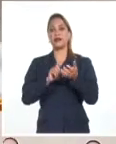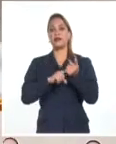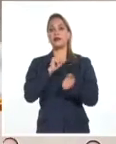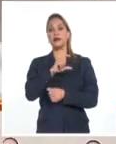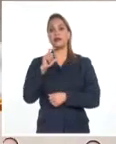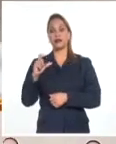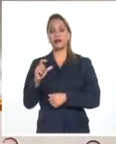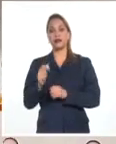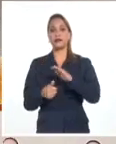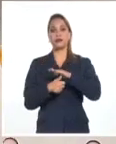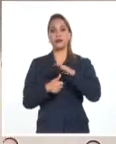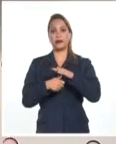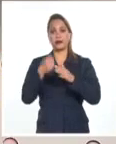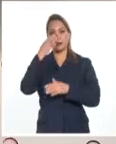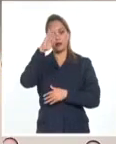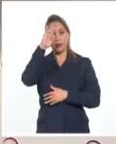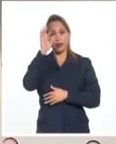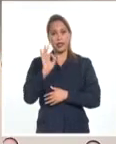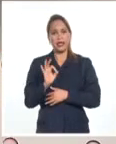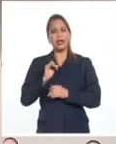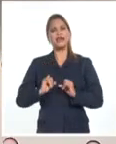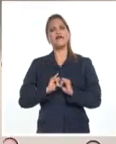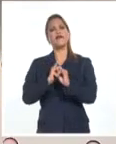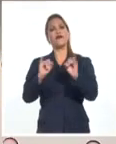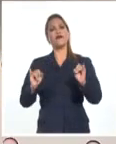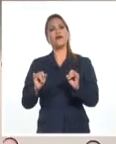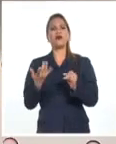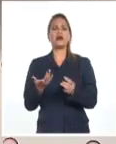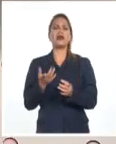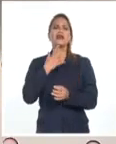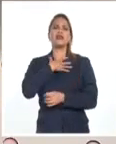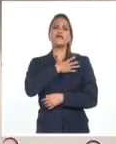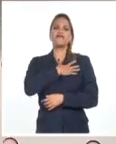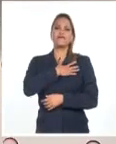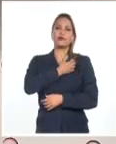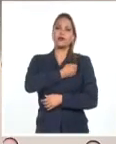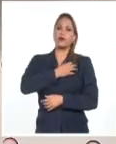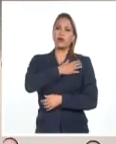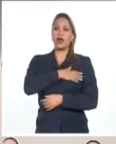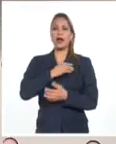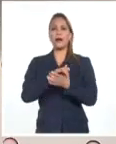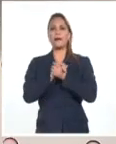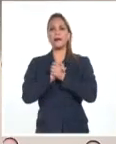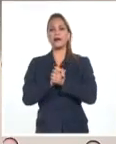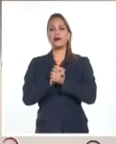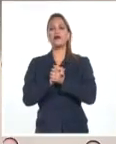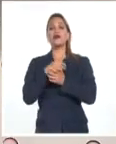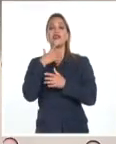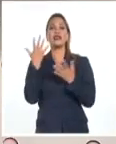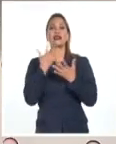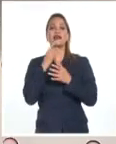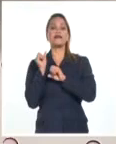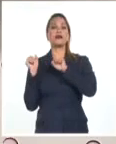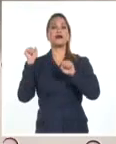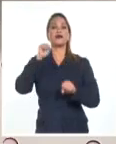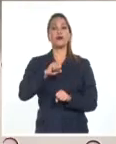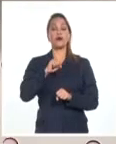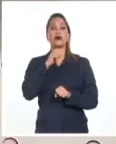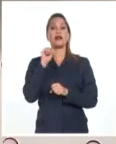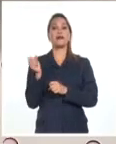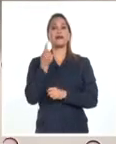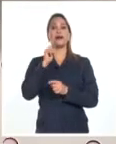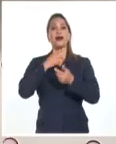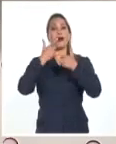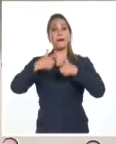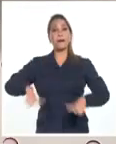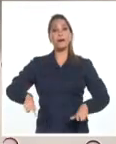y presidente de la República, transmitió hoy sus condolencias a familiares y amigos de la judoca cubana Estela Rodríguez, primera campeona mundial